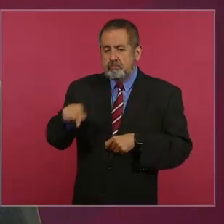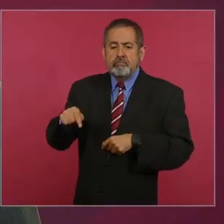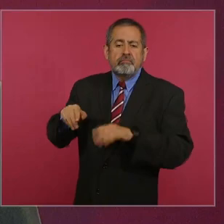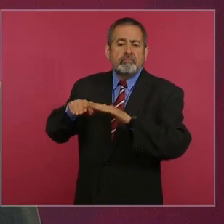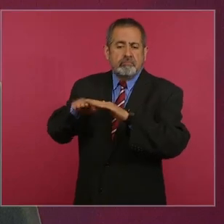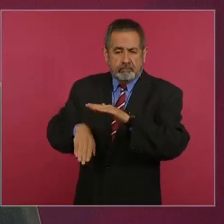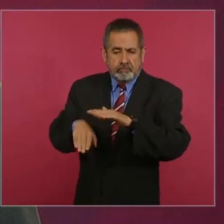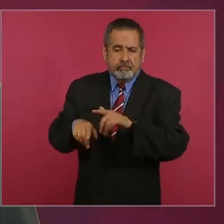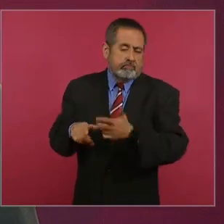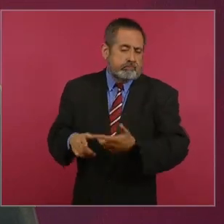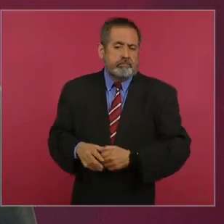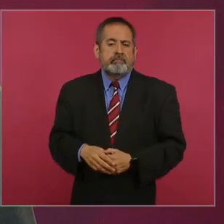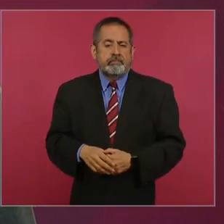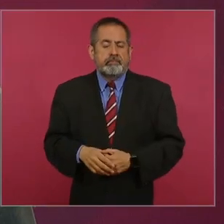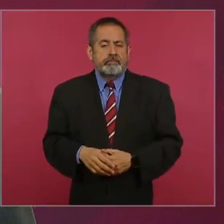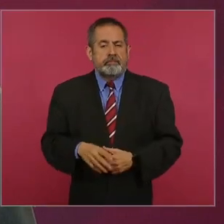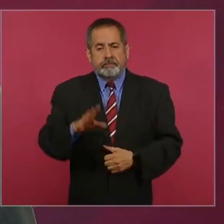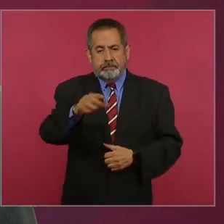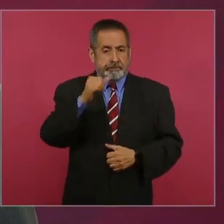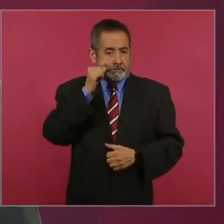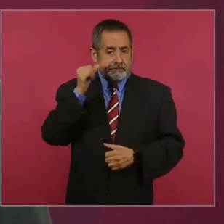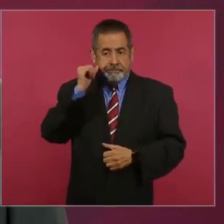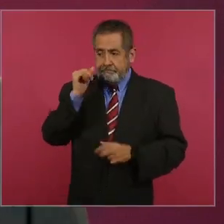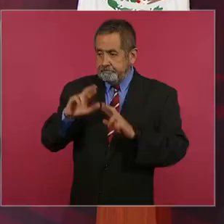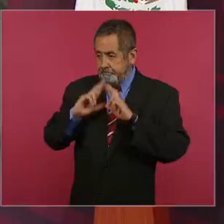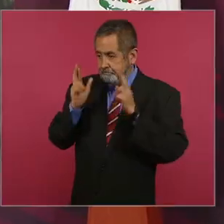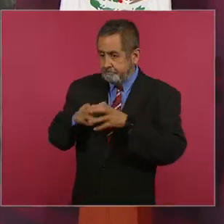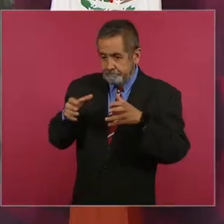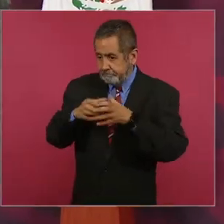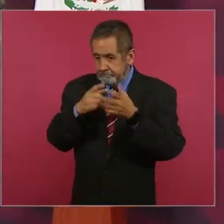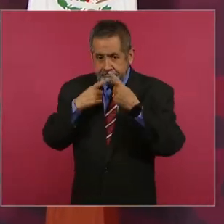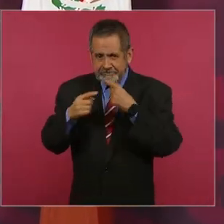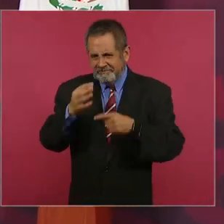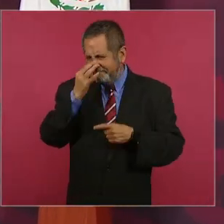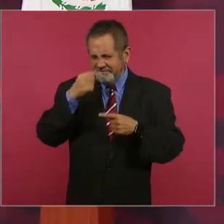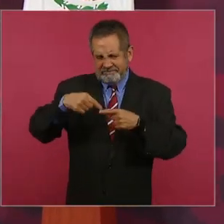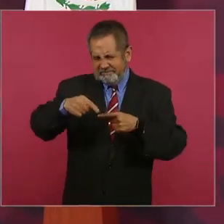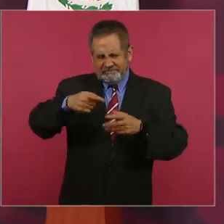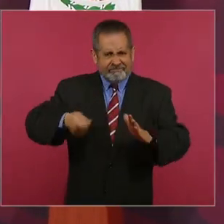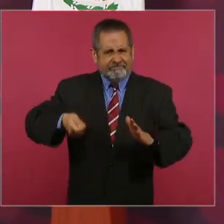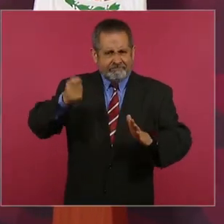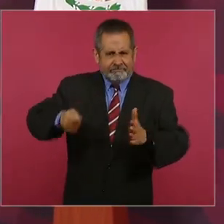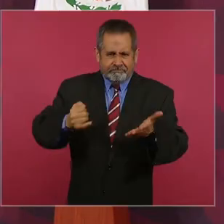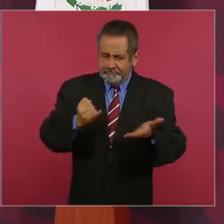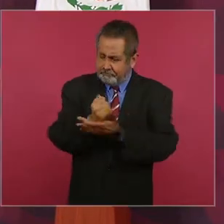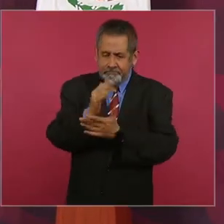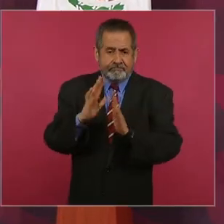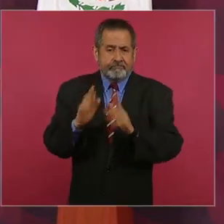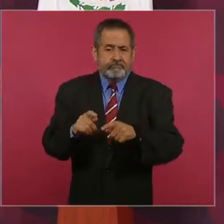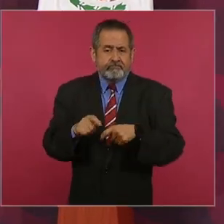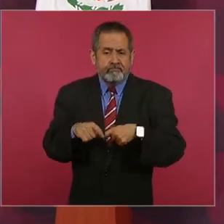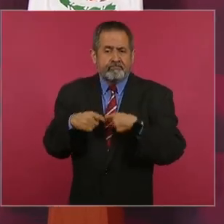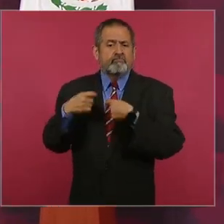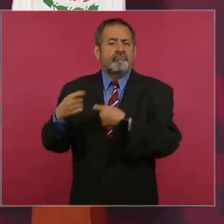ayer tuvimos una reunión ya está por fallarse lo de la entrega de la administración de los dos